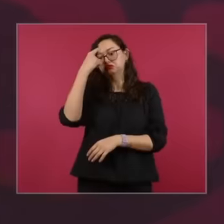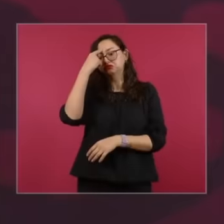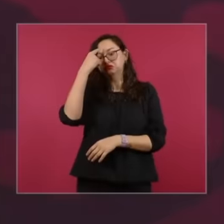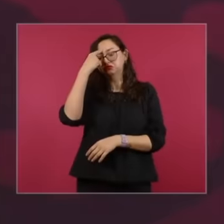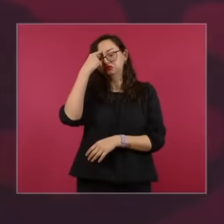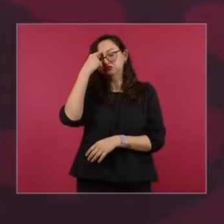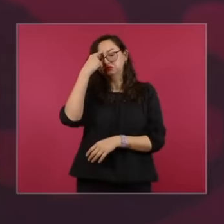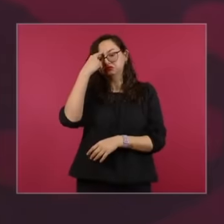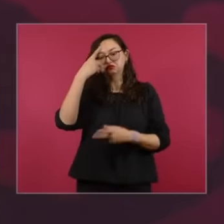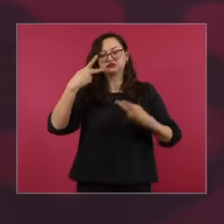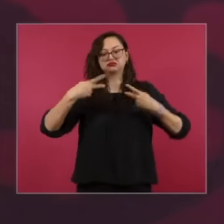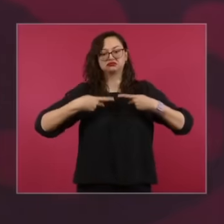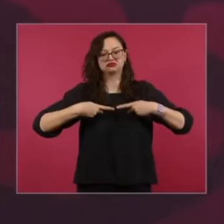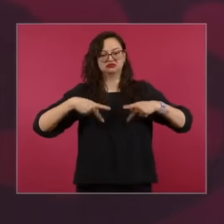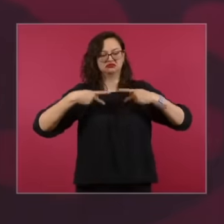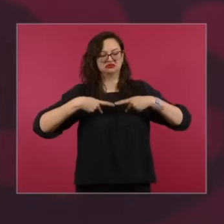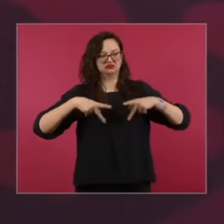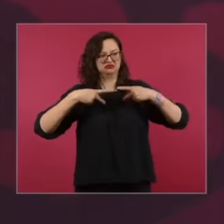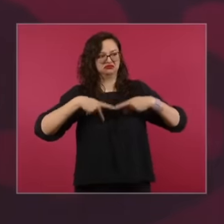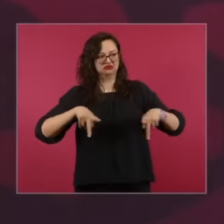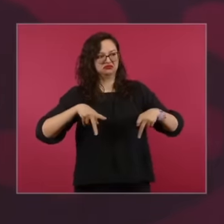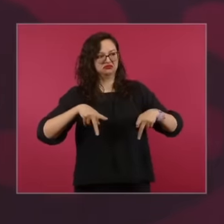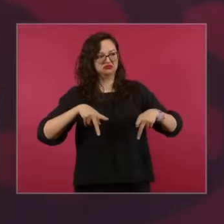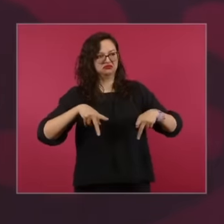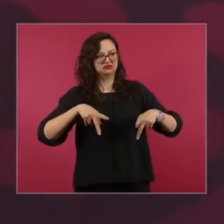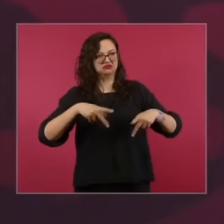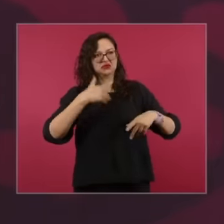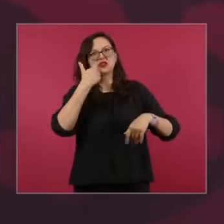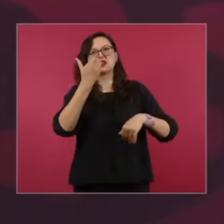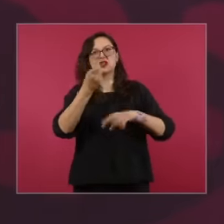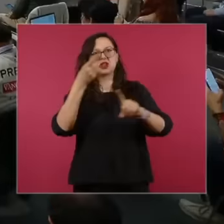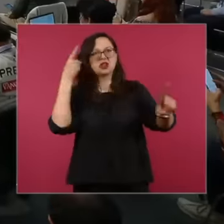de Maquiavelo. Es más, ni siquiera